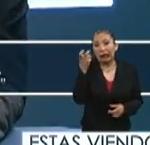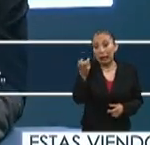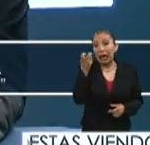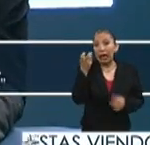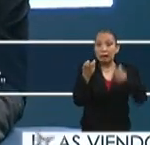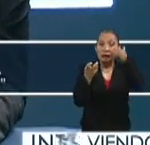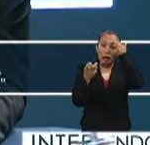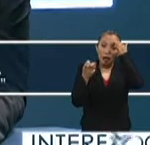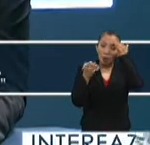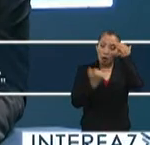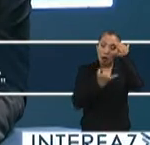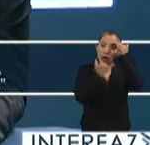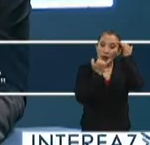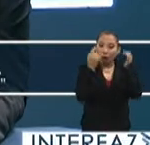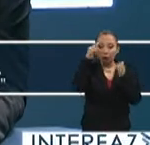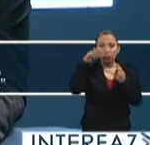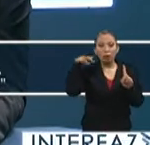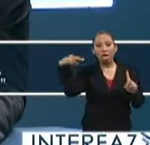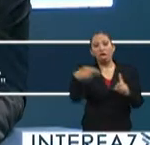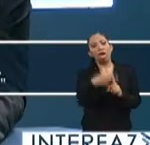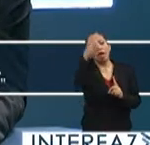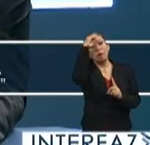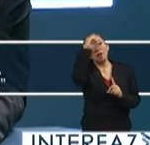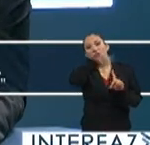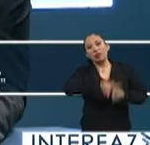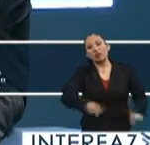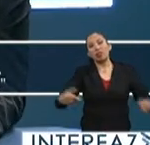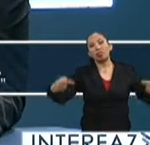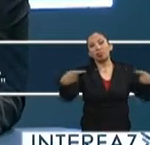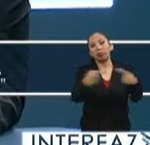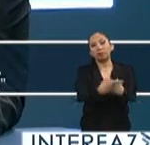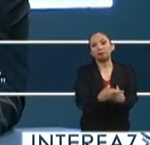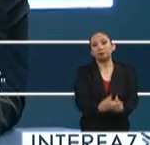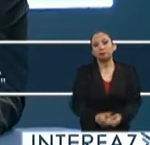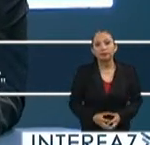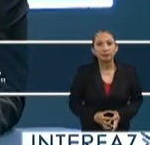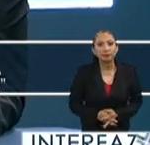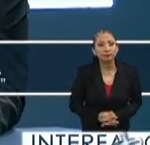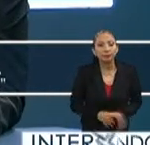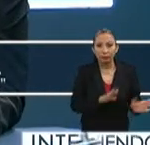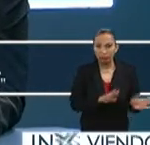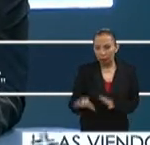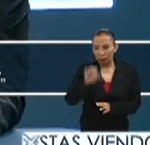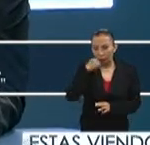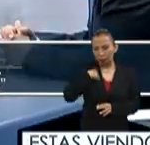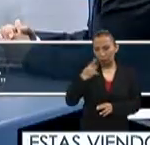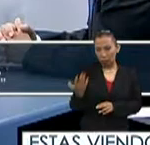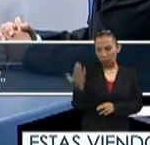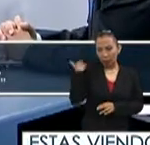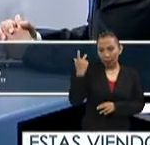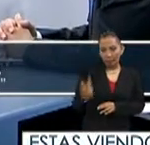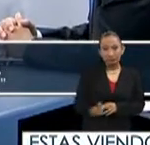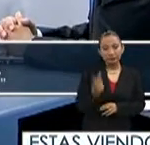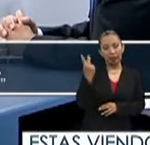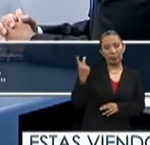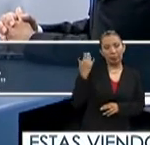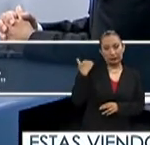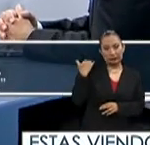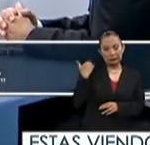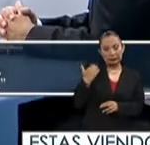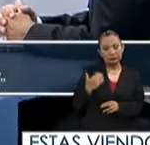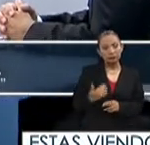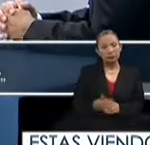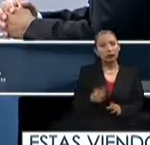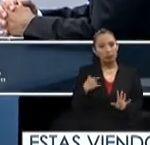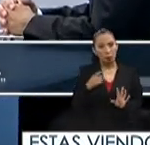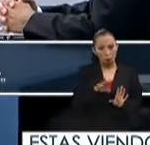una percepción equivocada de este tipo, del tipo de las probabilidades, ¿no? Le preguntaba yo, doctor, hace unos